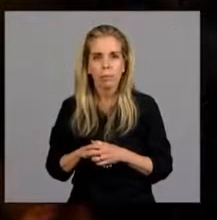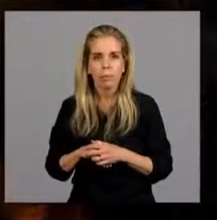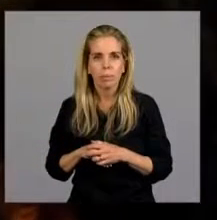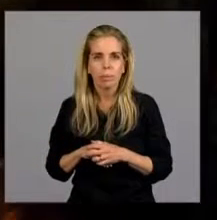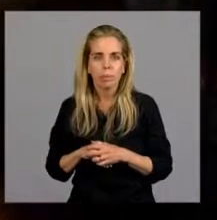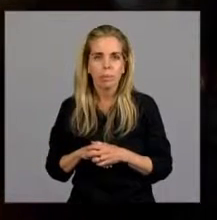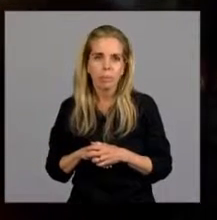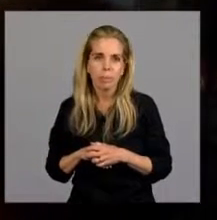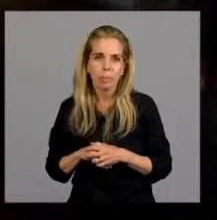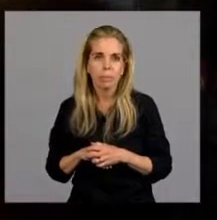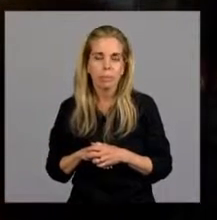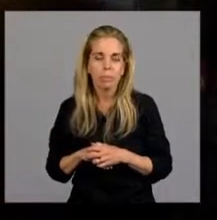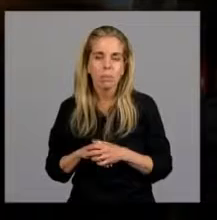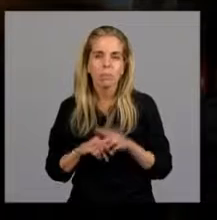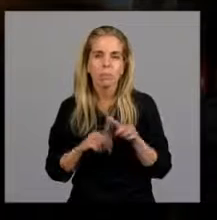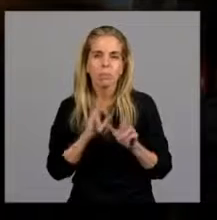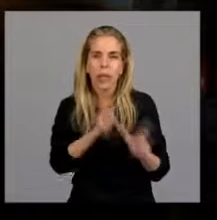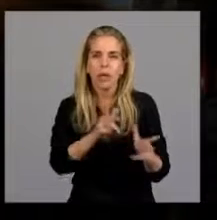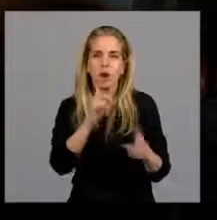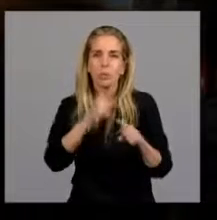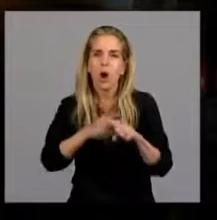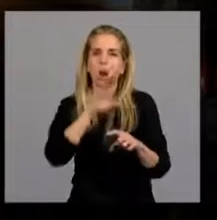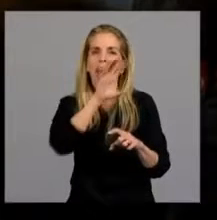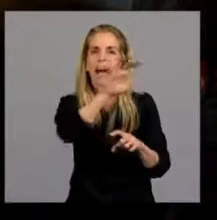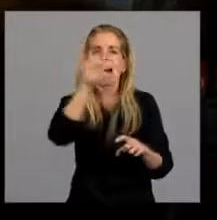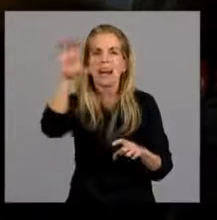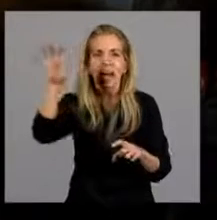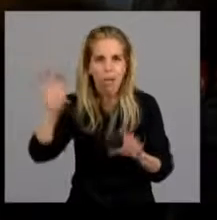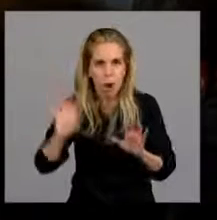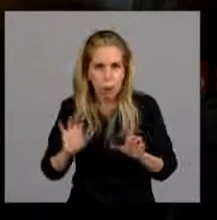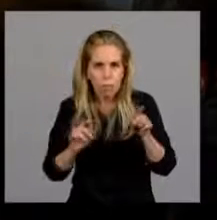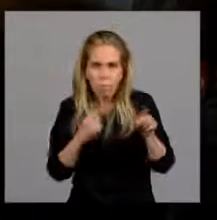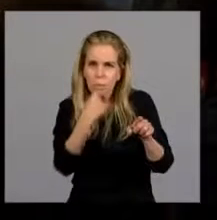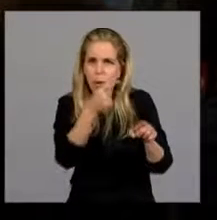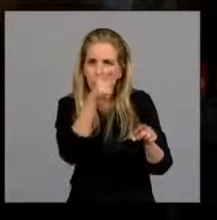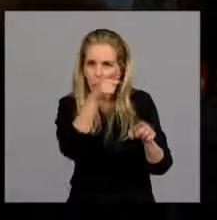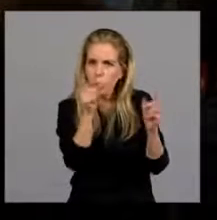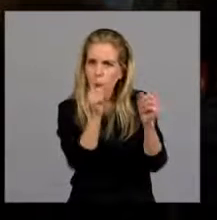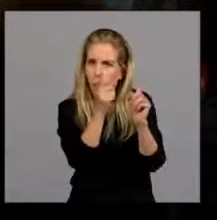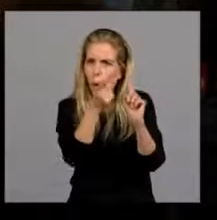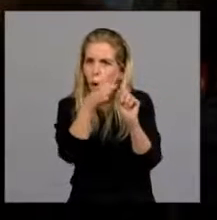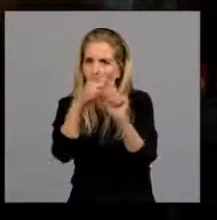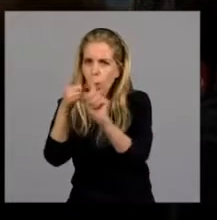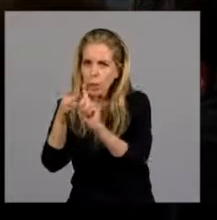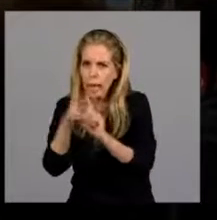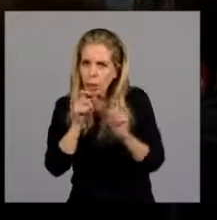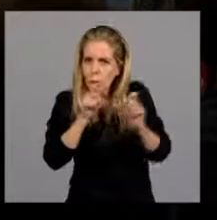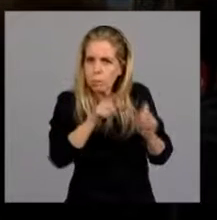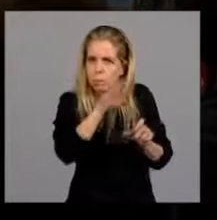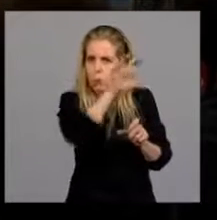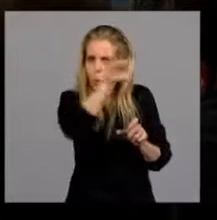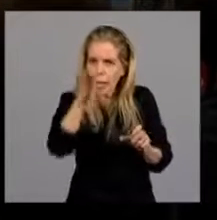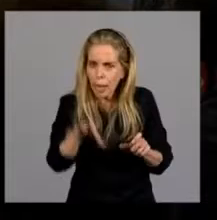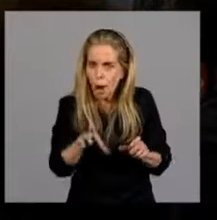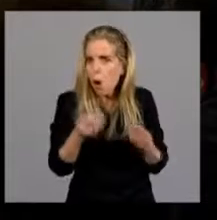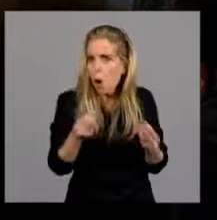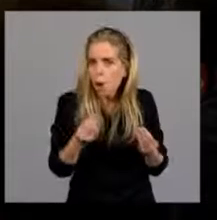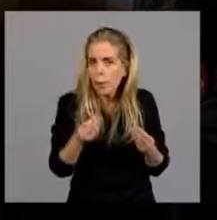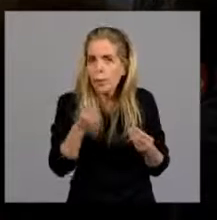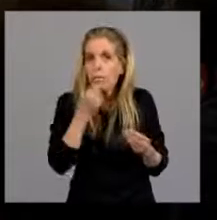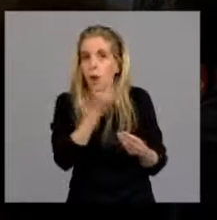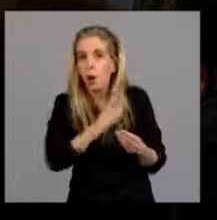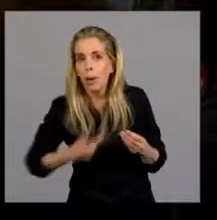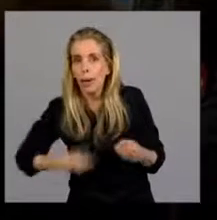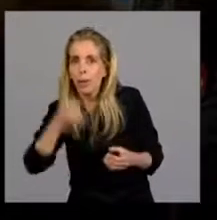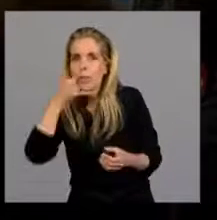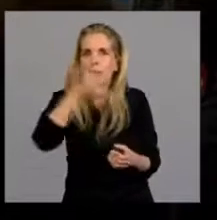Y hablando de la región más que nada, ¿usted está teniendo contactos con sus pares de la región? ¿Lo llaman para consultarles sobre